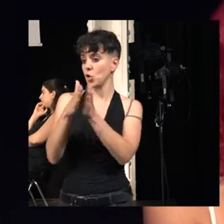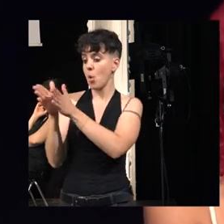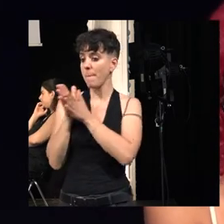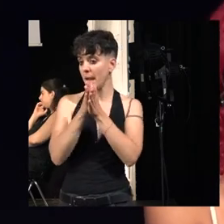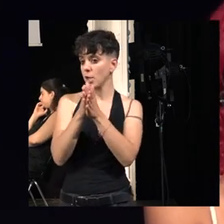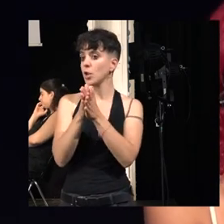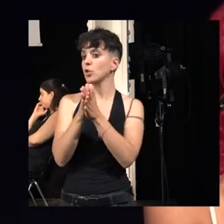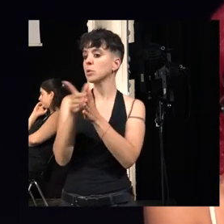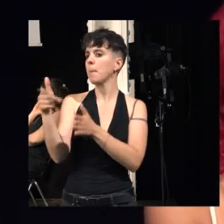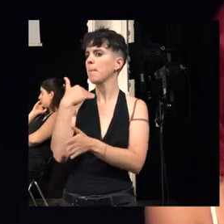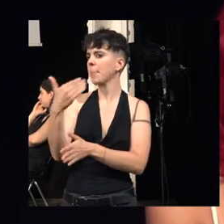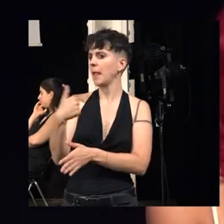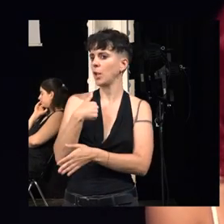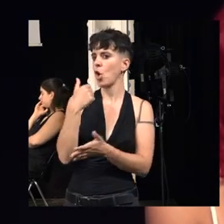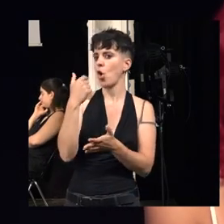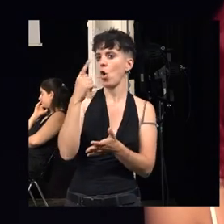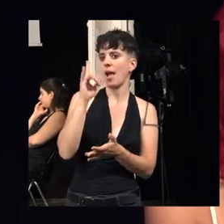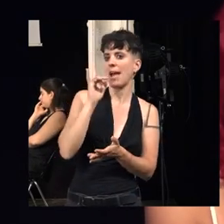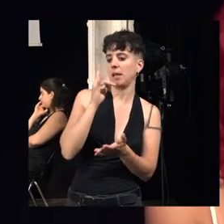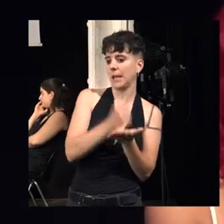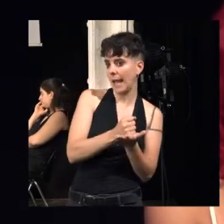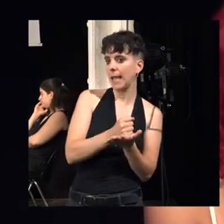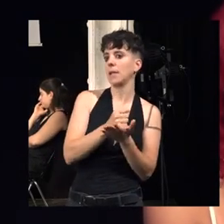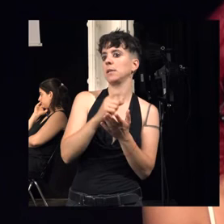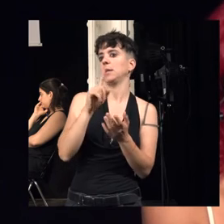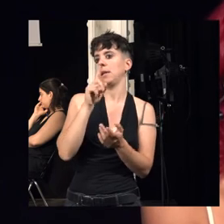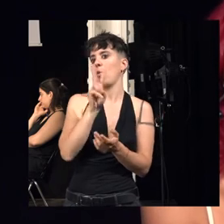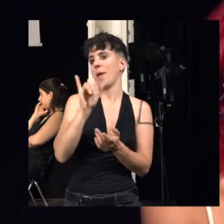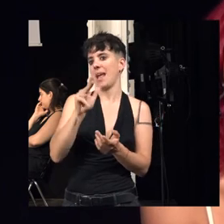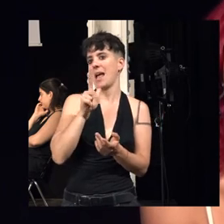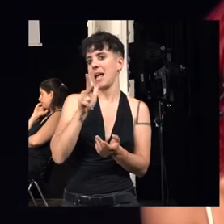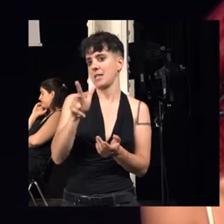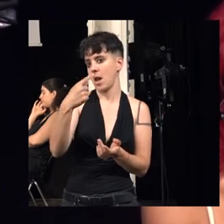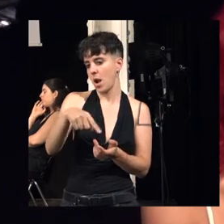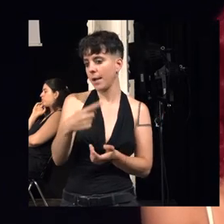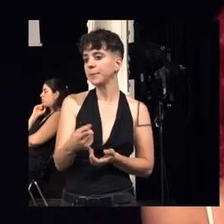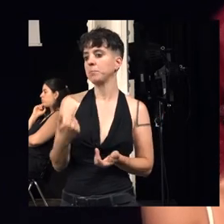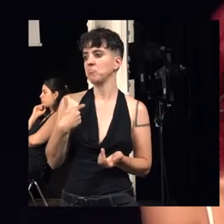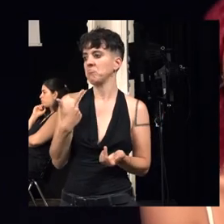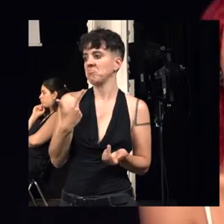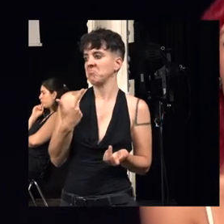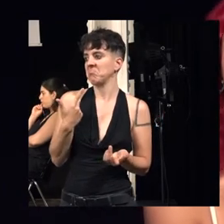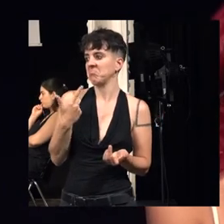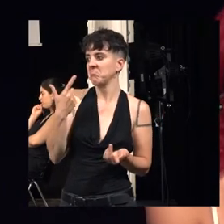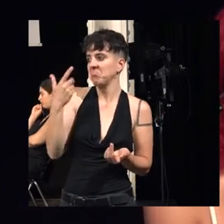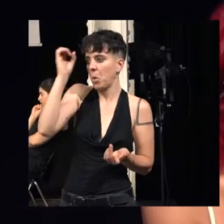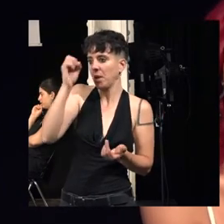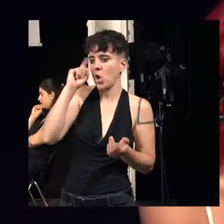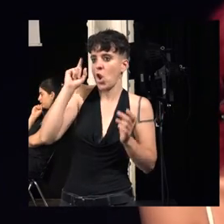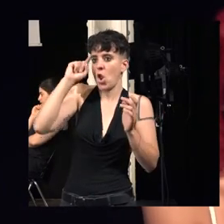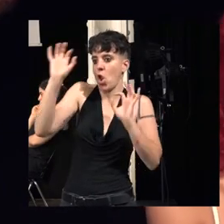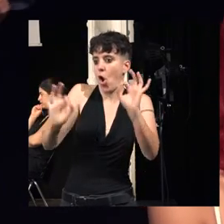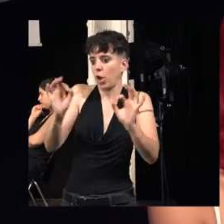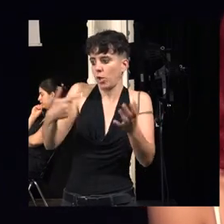que era seropositivo porque me parecía muy lógico para mí que se conociera parte de mi identidad y con qué